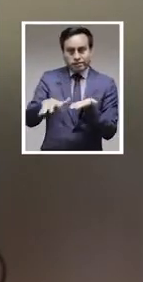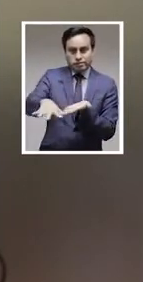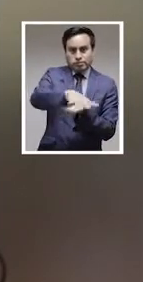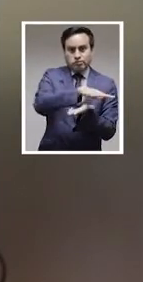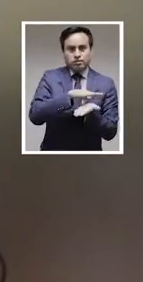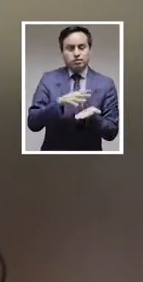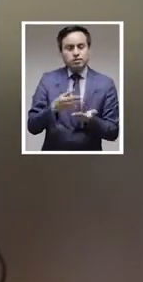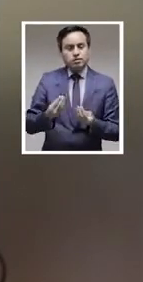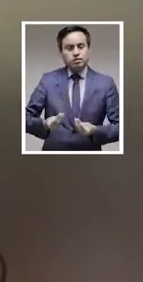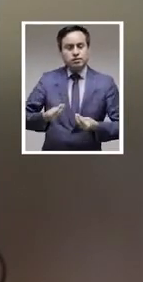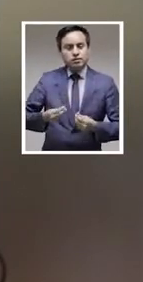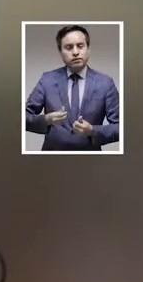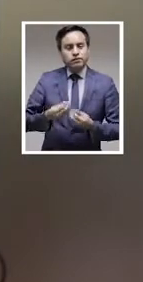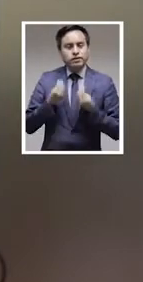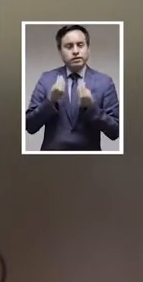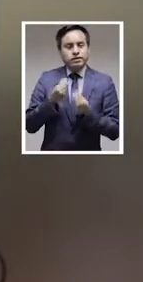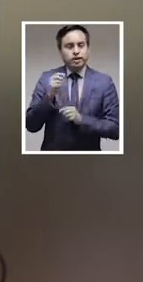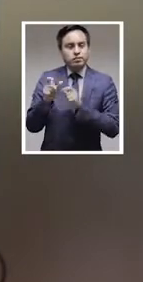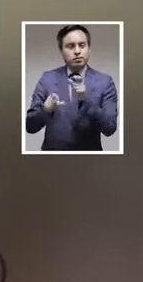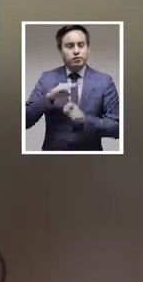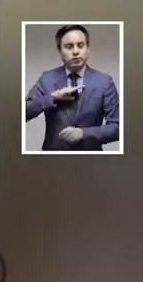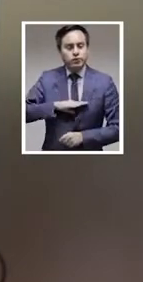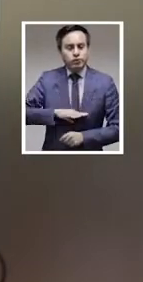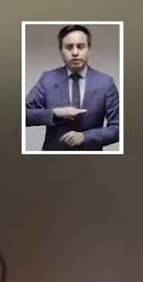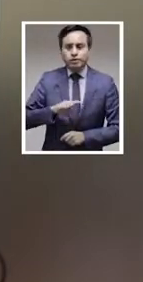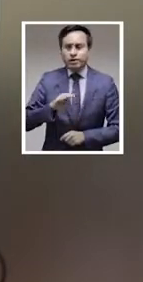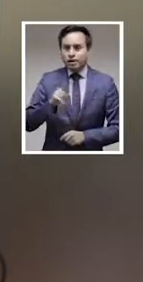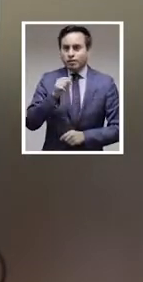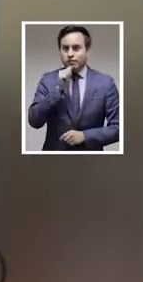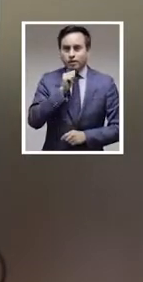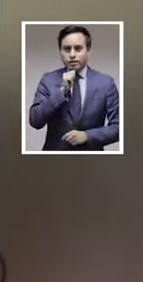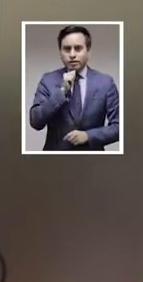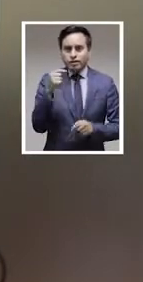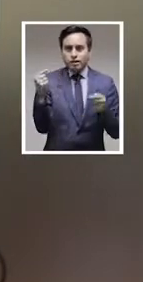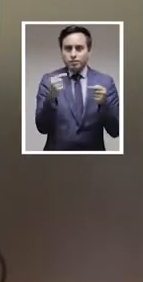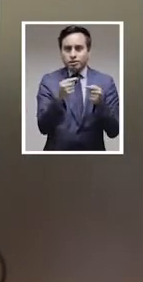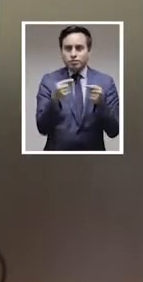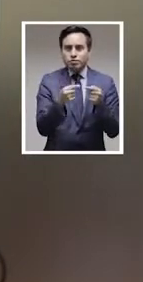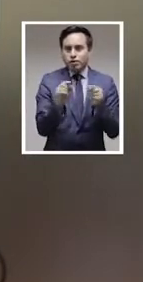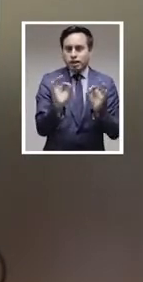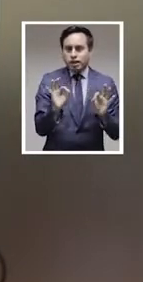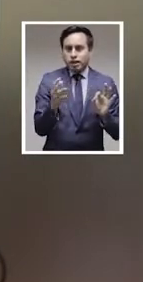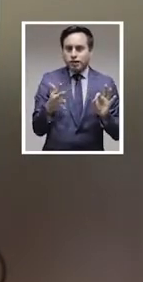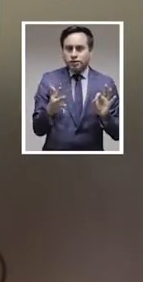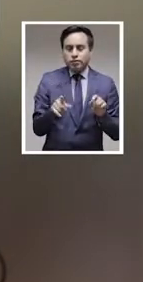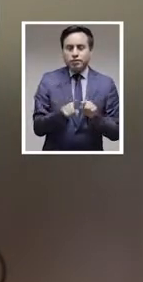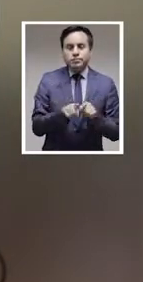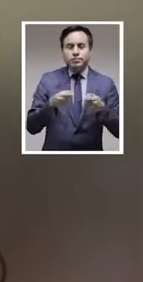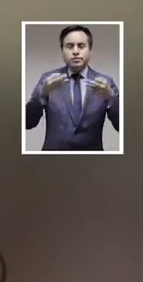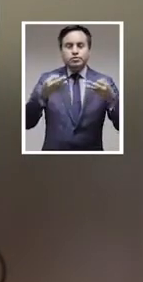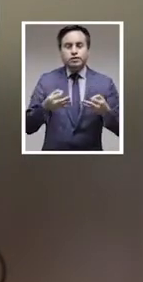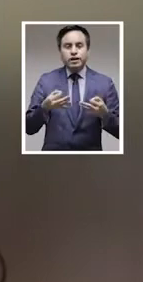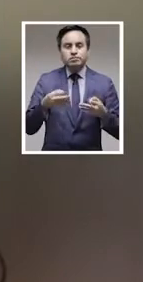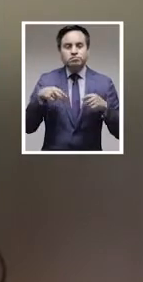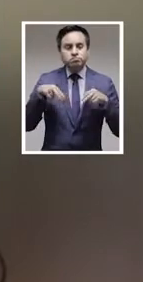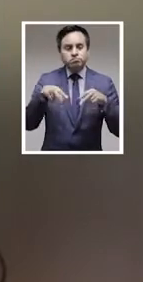produzca bienestar a las personas no estaría completa sin un elemento clave, que es la seguridad